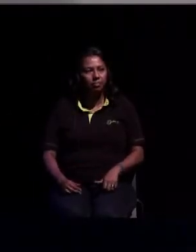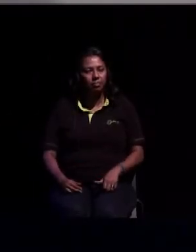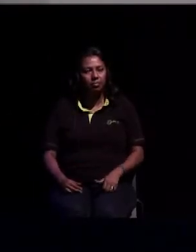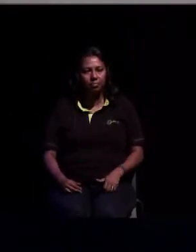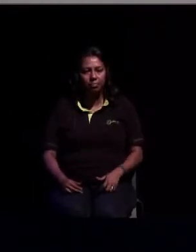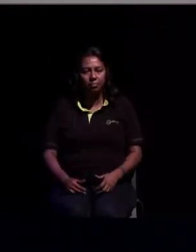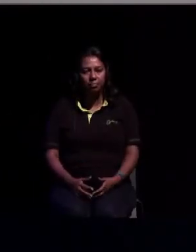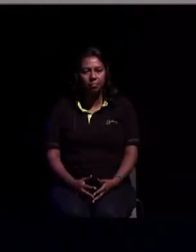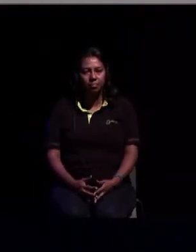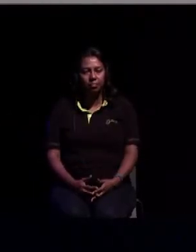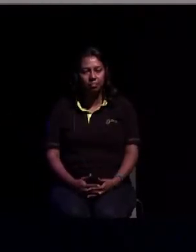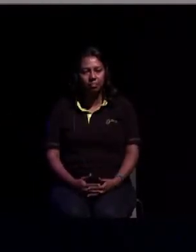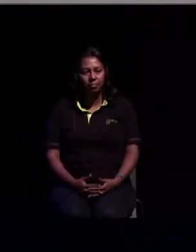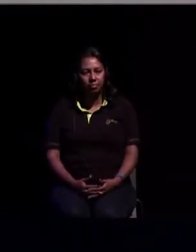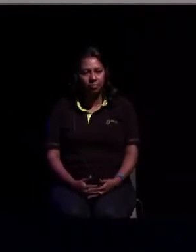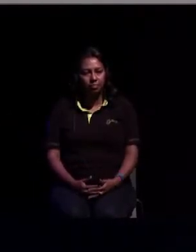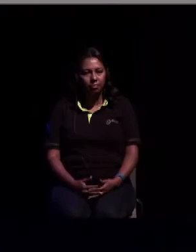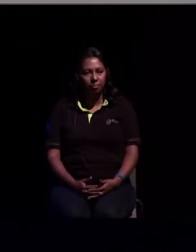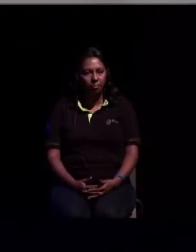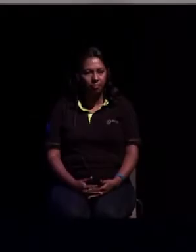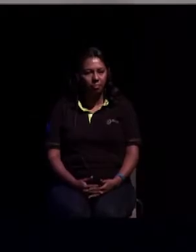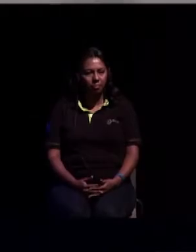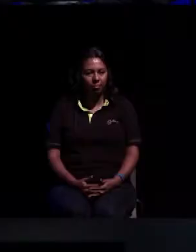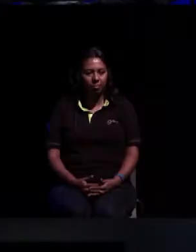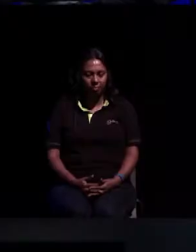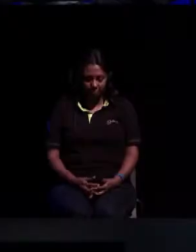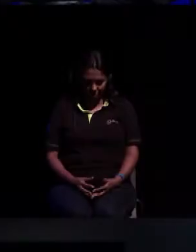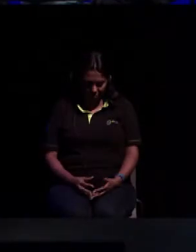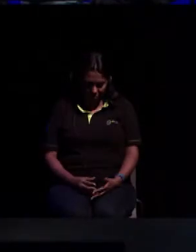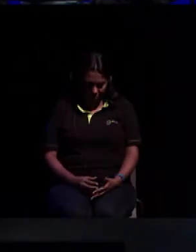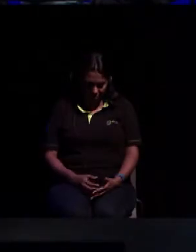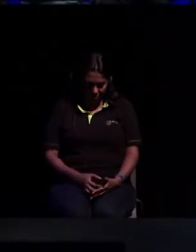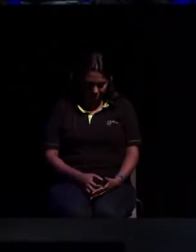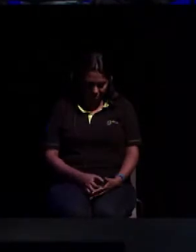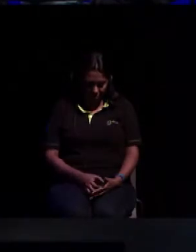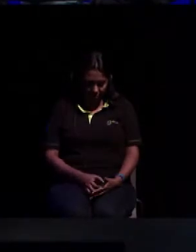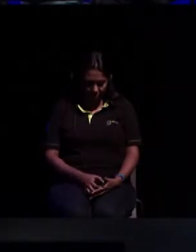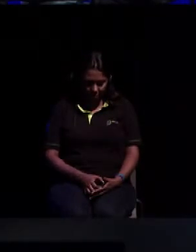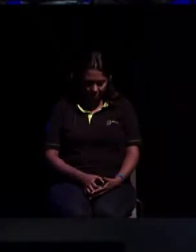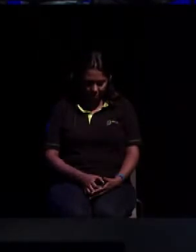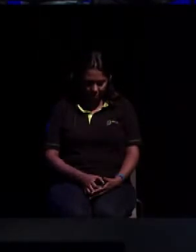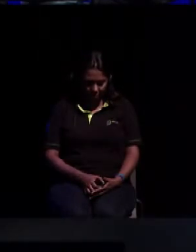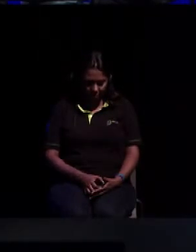panel, ¿no? Ustedes tienen un programa consigo y